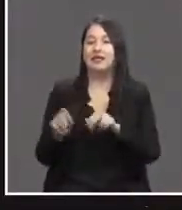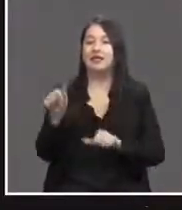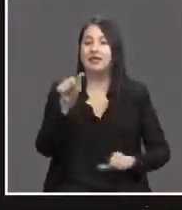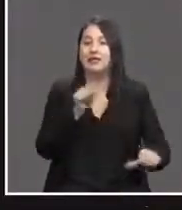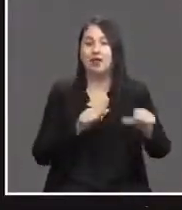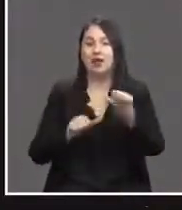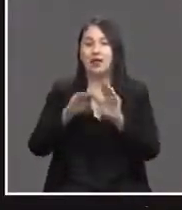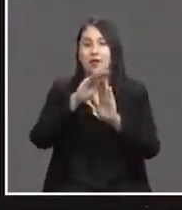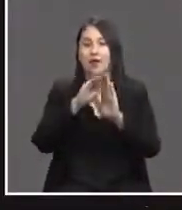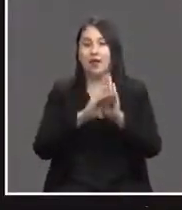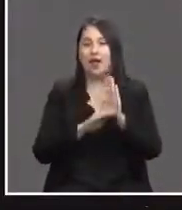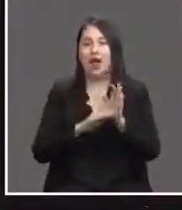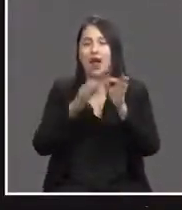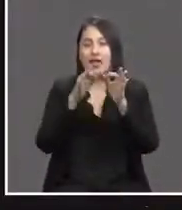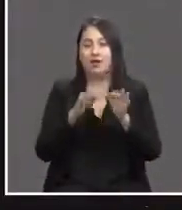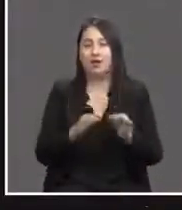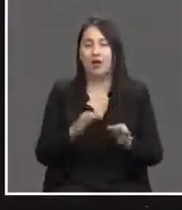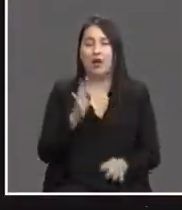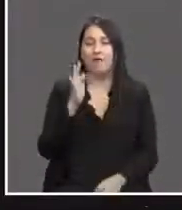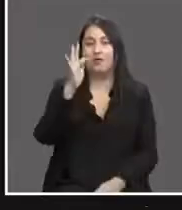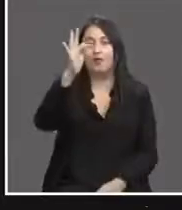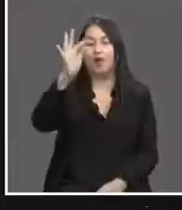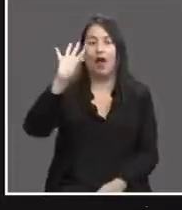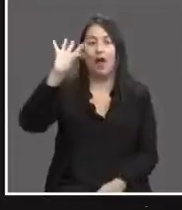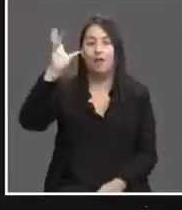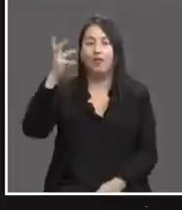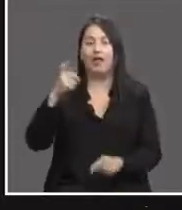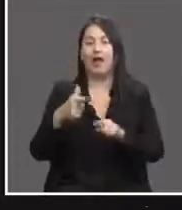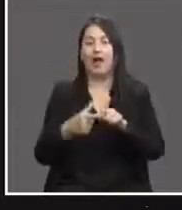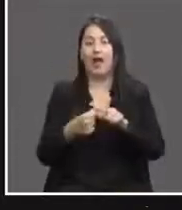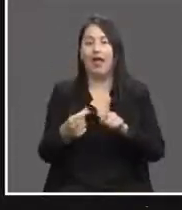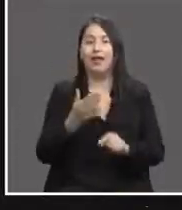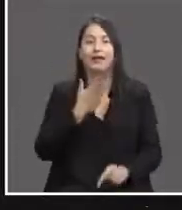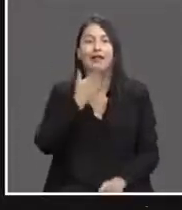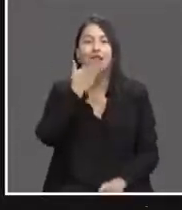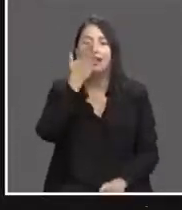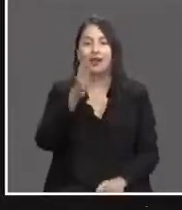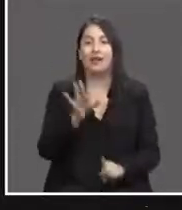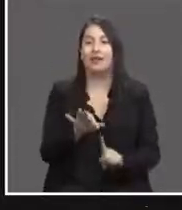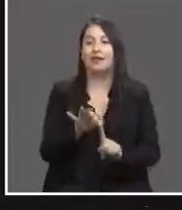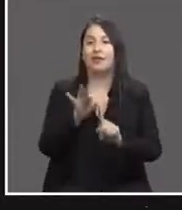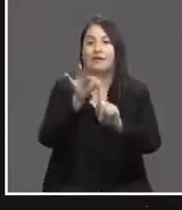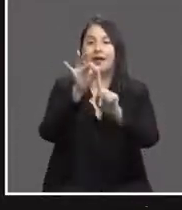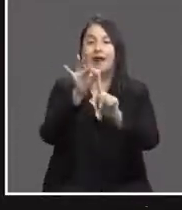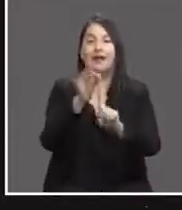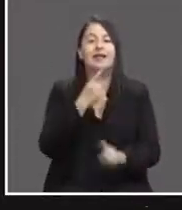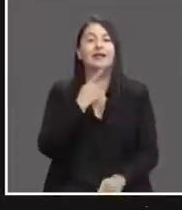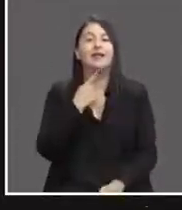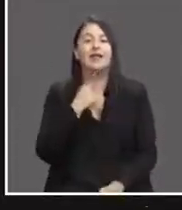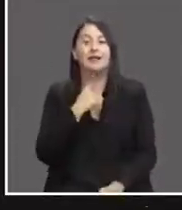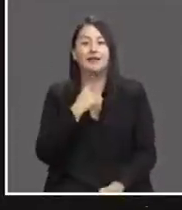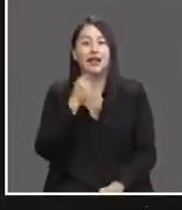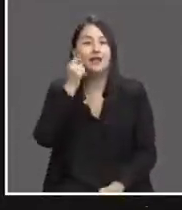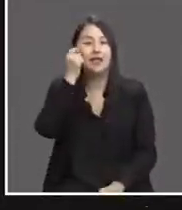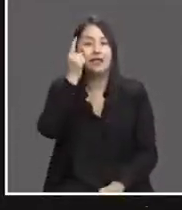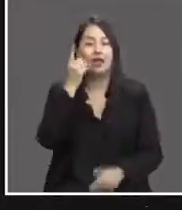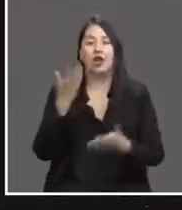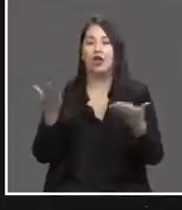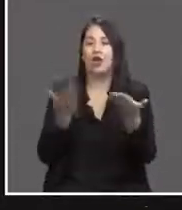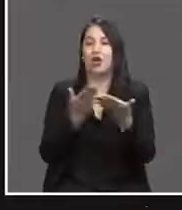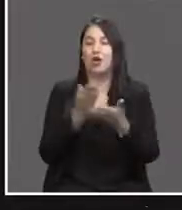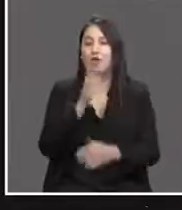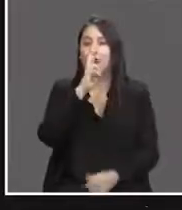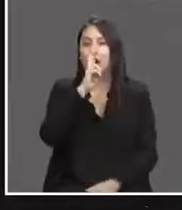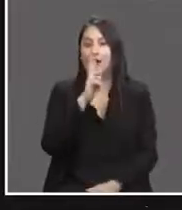programa Asegurar el Futuro Ambiental de la Antártida. Y sus principales intereses se centran en comprender cómo responde la